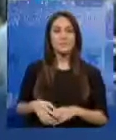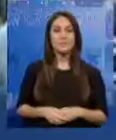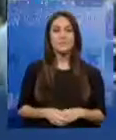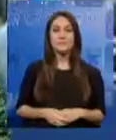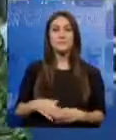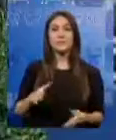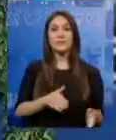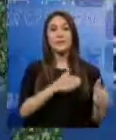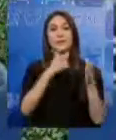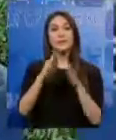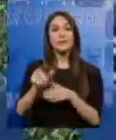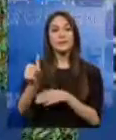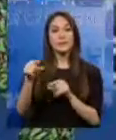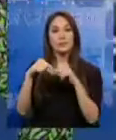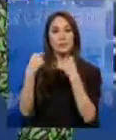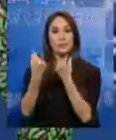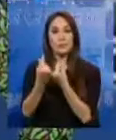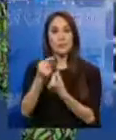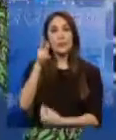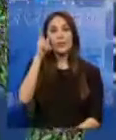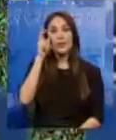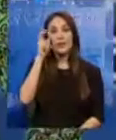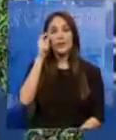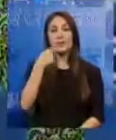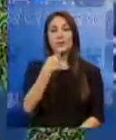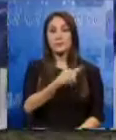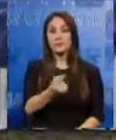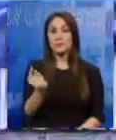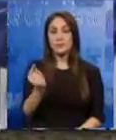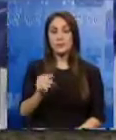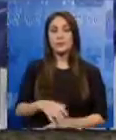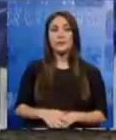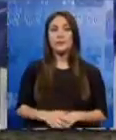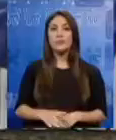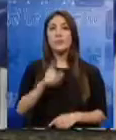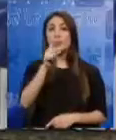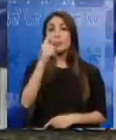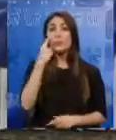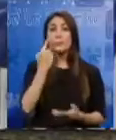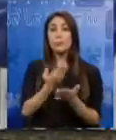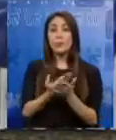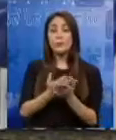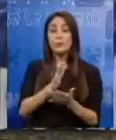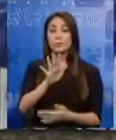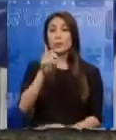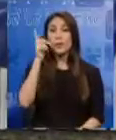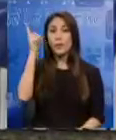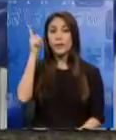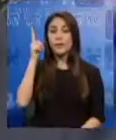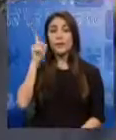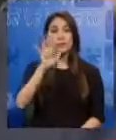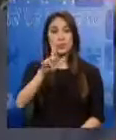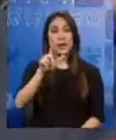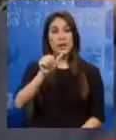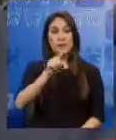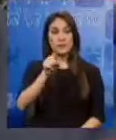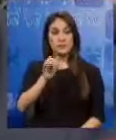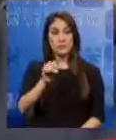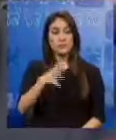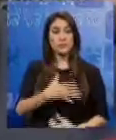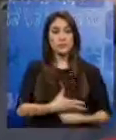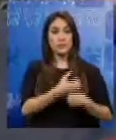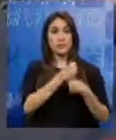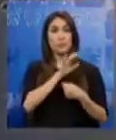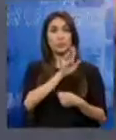Por otro lado, amigos, los integrantes del movimiento Creo dijeron que la única prueba que tiene su líder, Guillermo Lasso, para asegurar